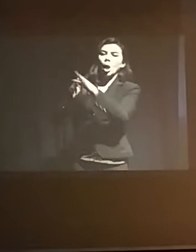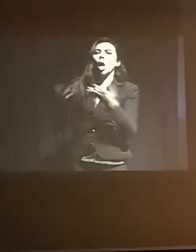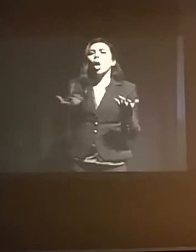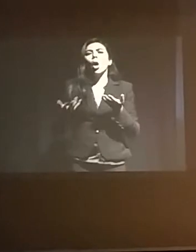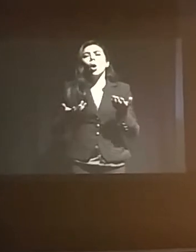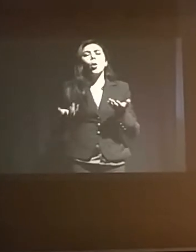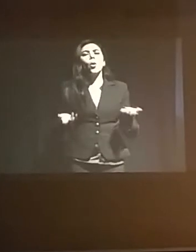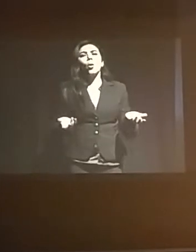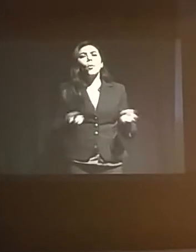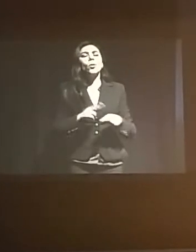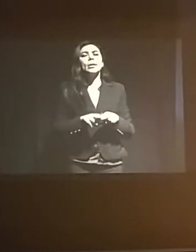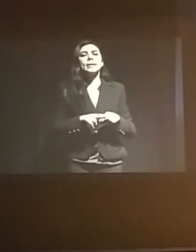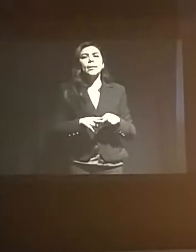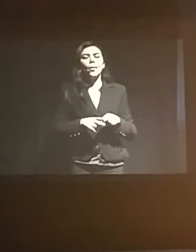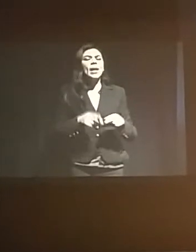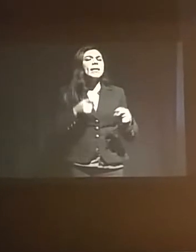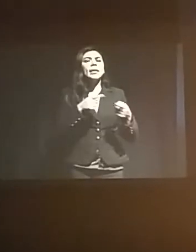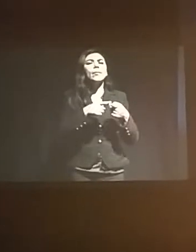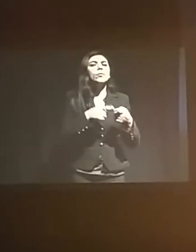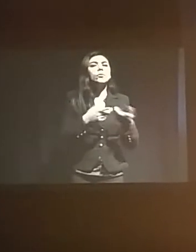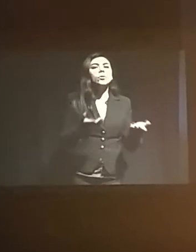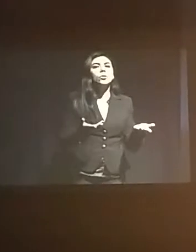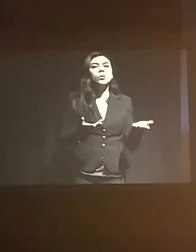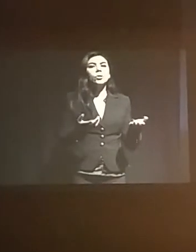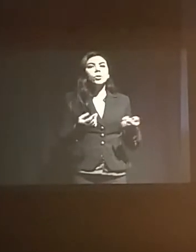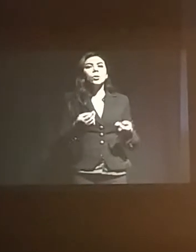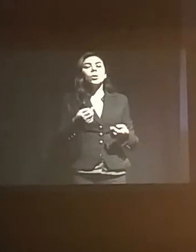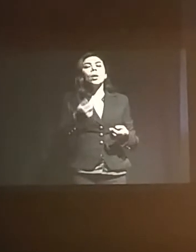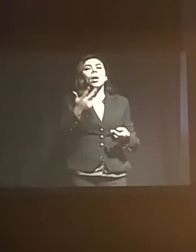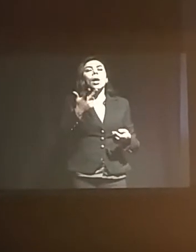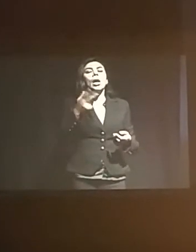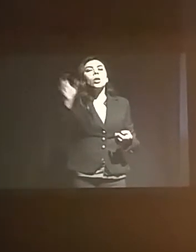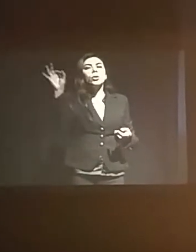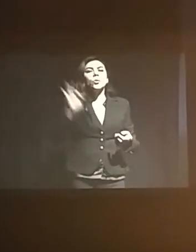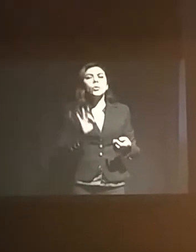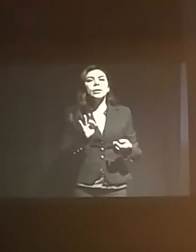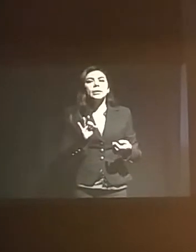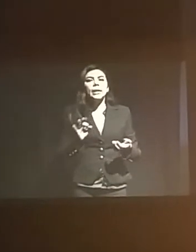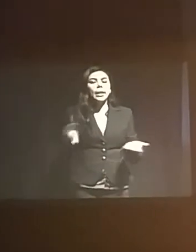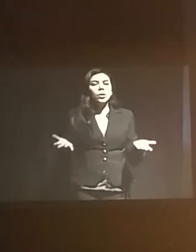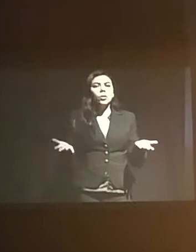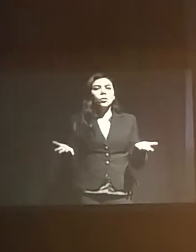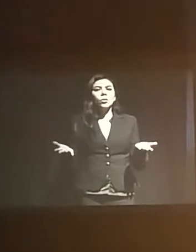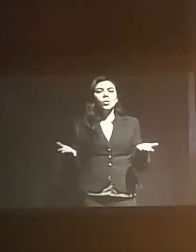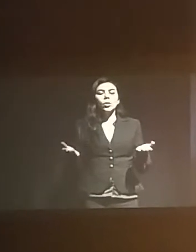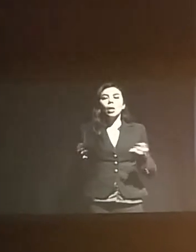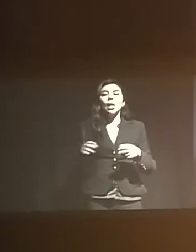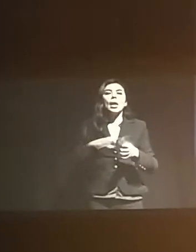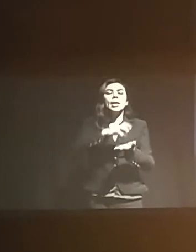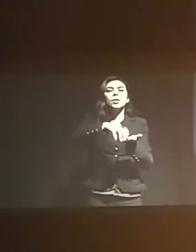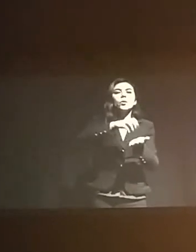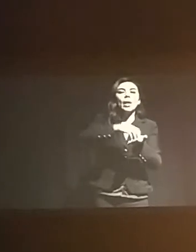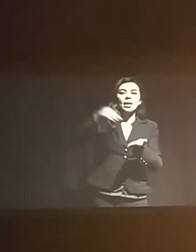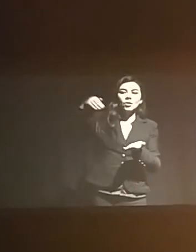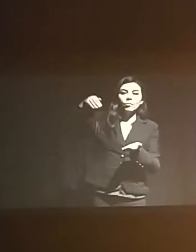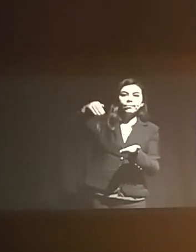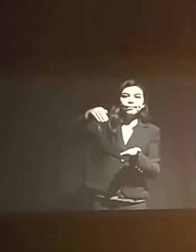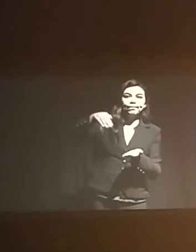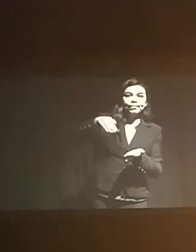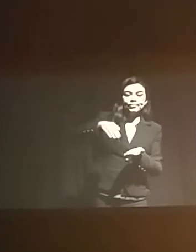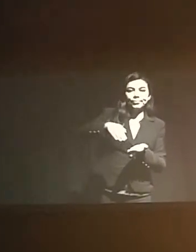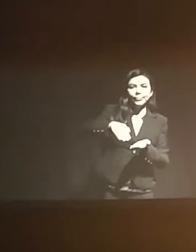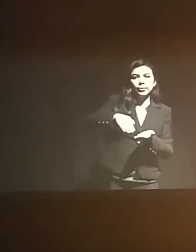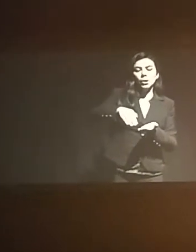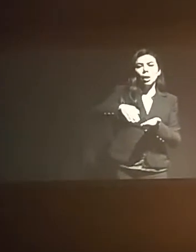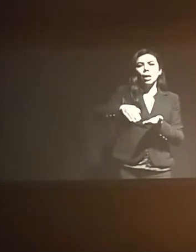sea, ¿hasta qué punto yo te doy el 8% completo y cómo trabajo en ciudades en pendiente? Hay alternativas, como las que